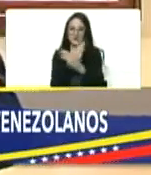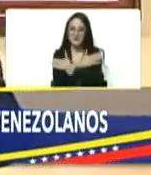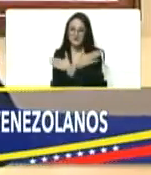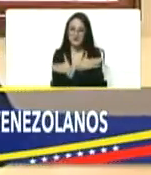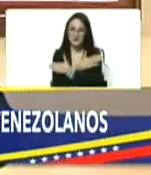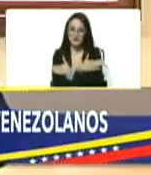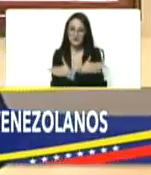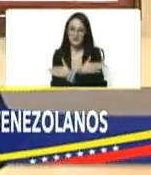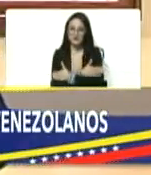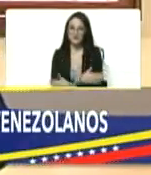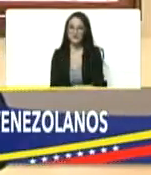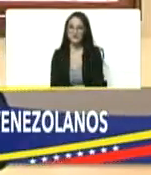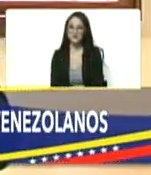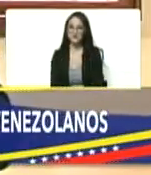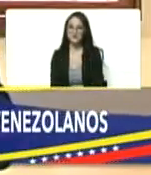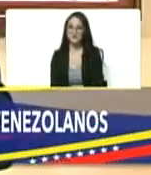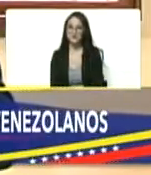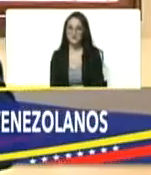felicitaciones,